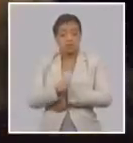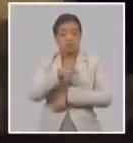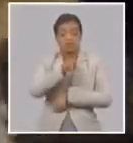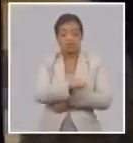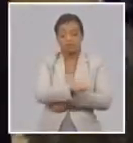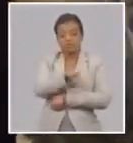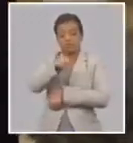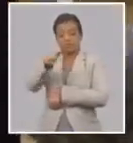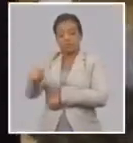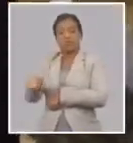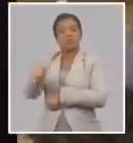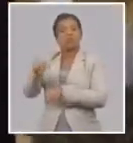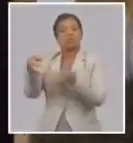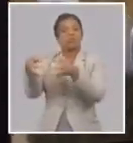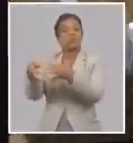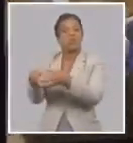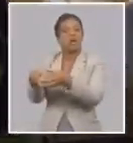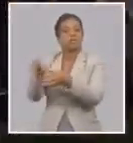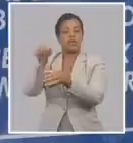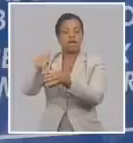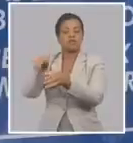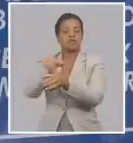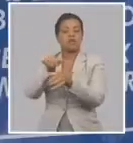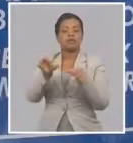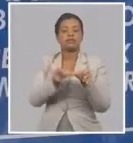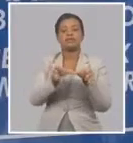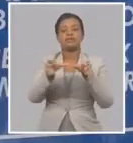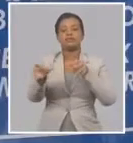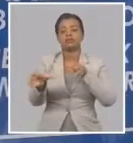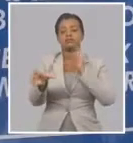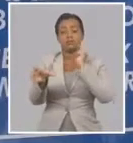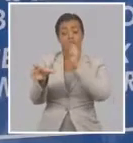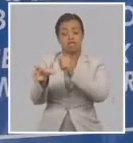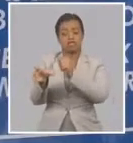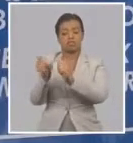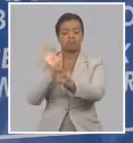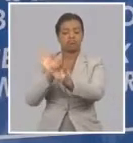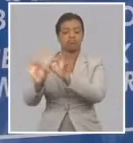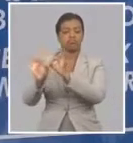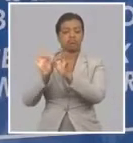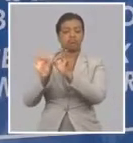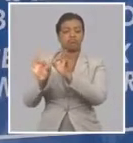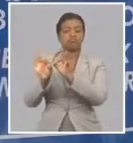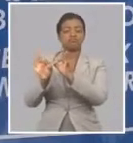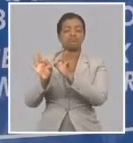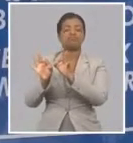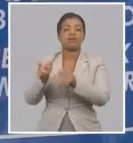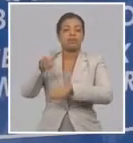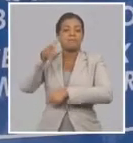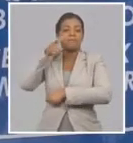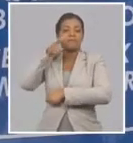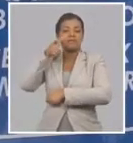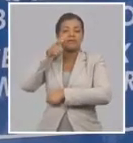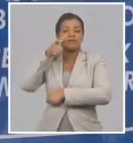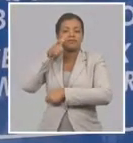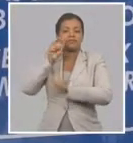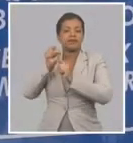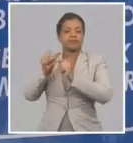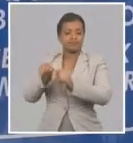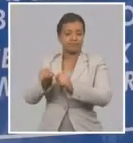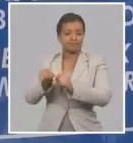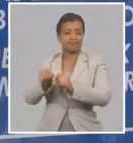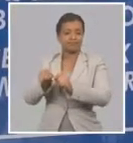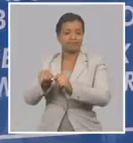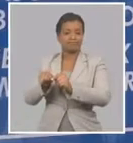directamente a una sala de aislamiento temporal y trasladado a una unidad de vigilancia que en